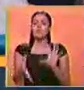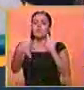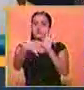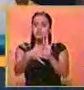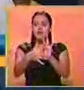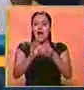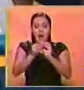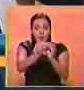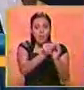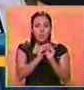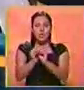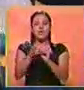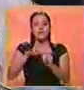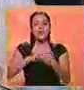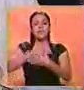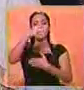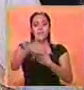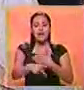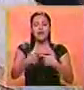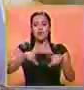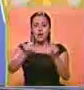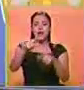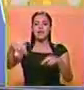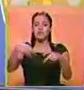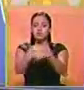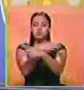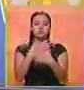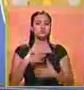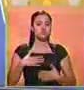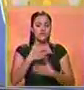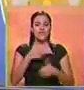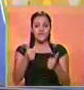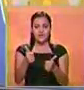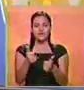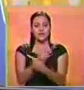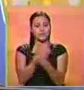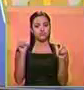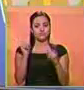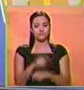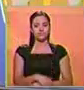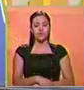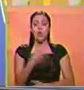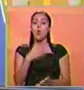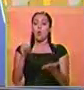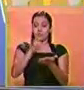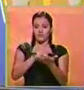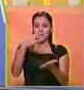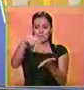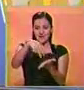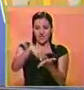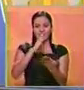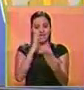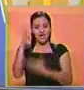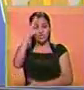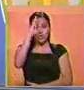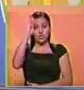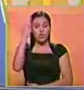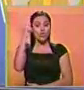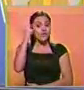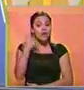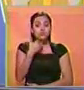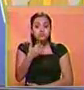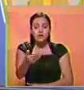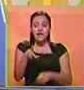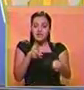plan de mejoramiento de las áreas de esparcimiento. El gobernador del estado Miranda, Diosdado Cabello, anunció que en los próximos días inaugurará